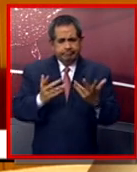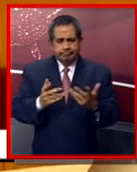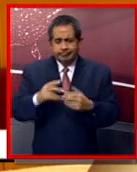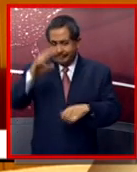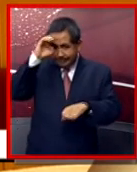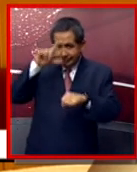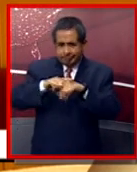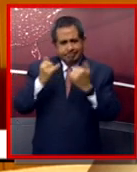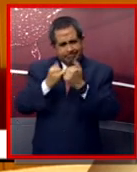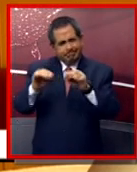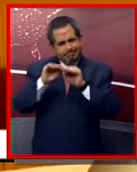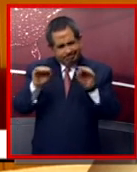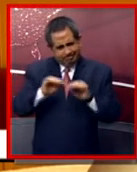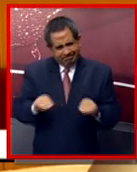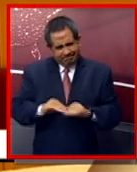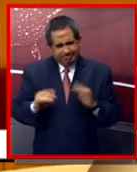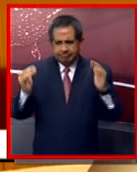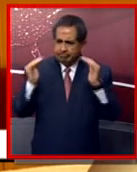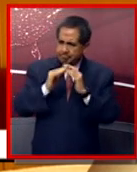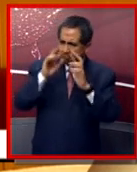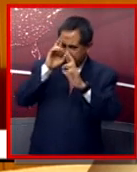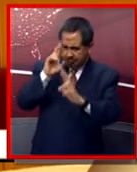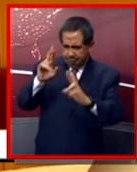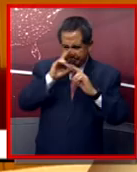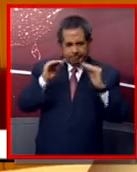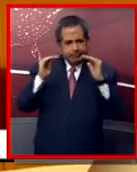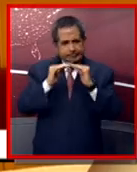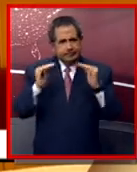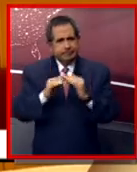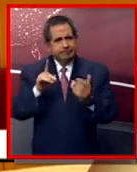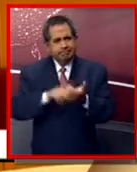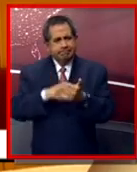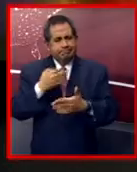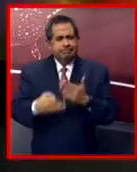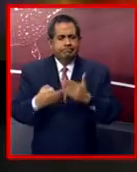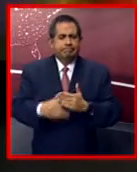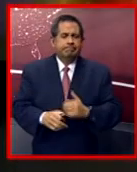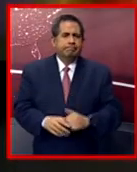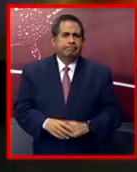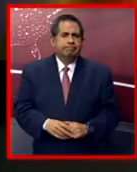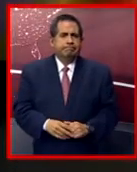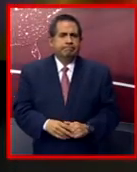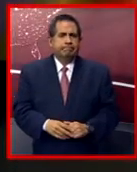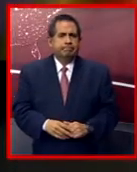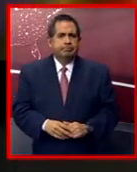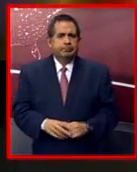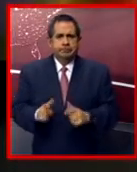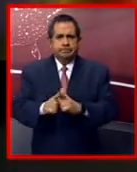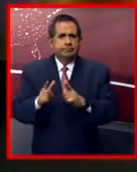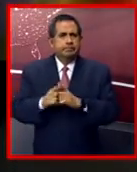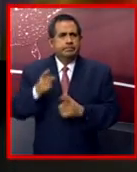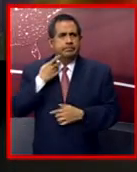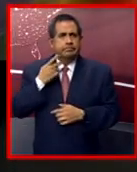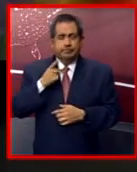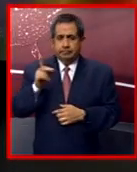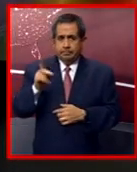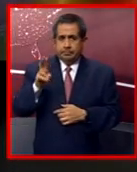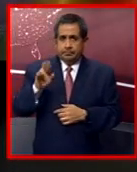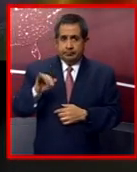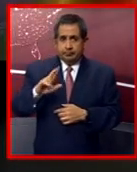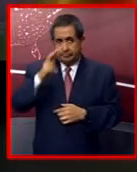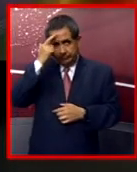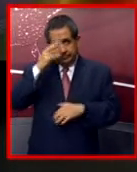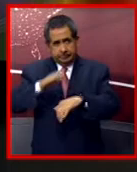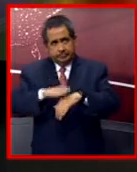cultural, atávica y persistente desde la mirilla del patriarcado. El grupo parlamentario del PRI recordó